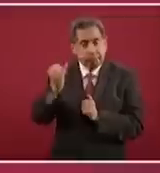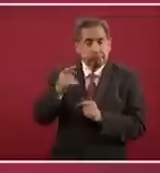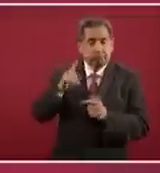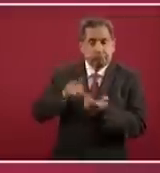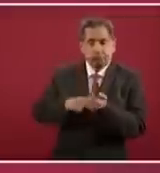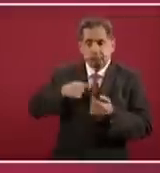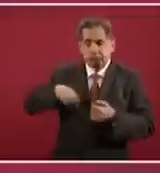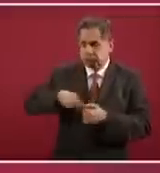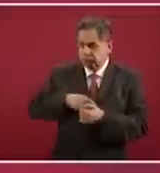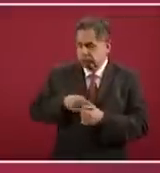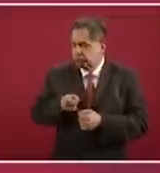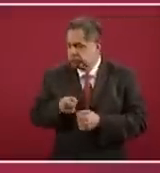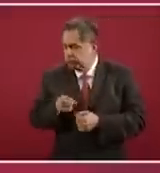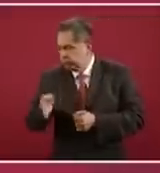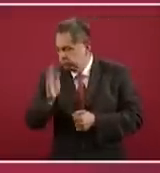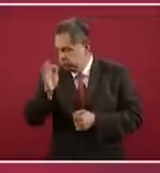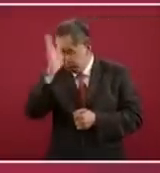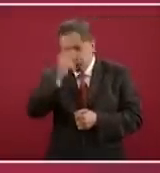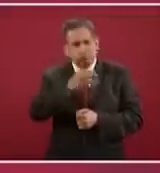la aceptación nuestra.